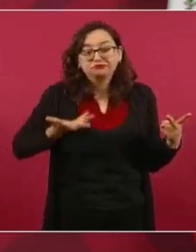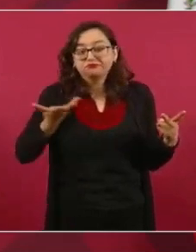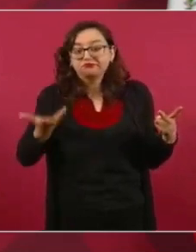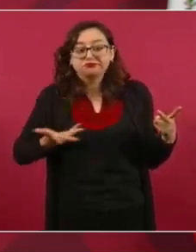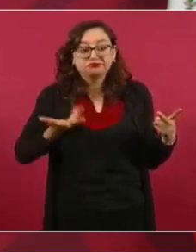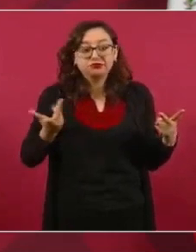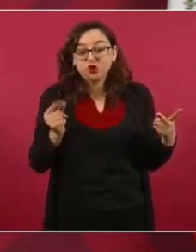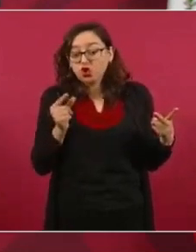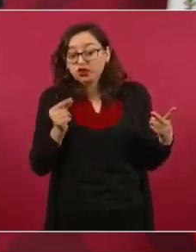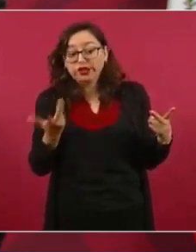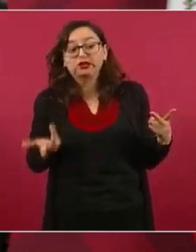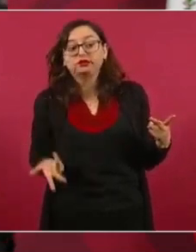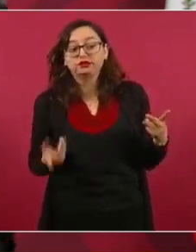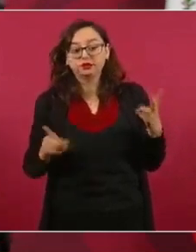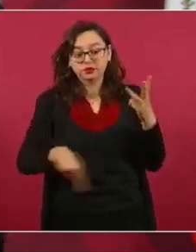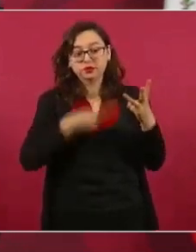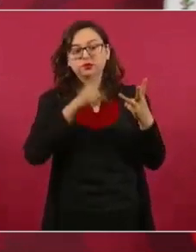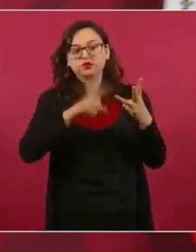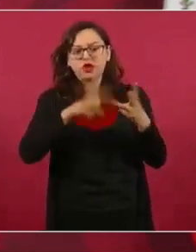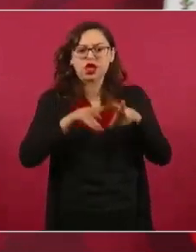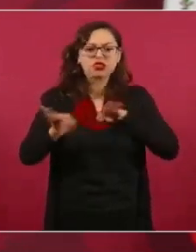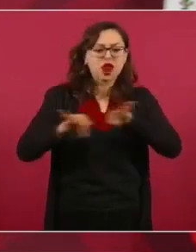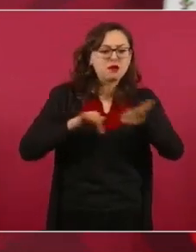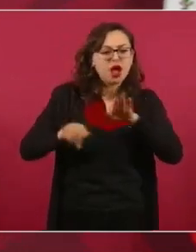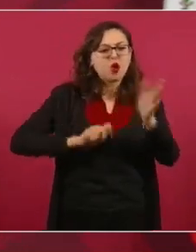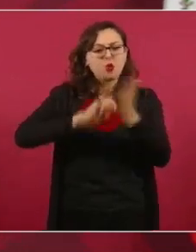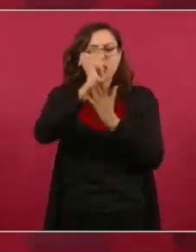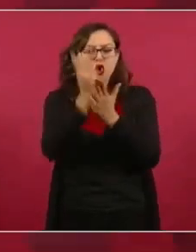Y tres, ¿y el programa?